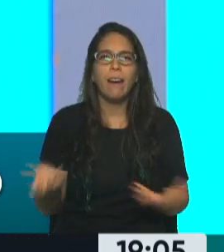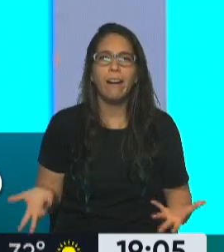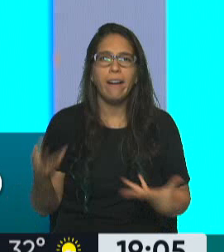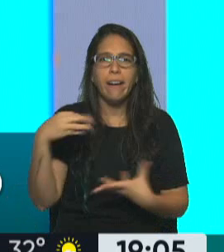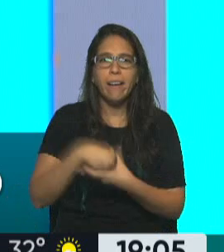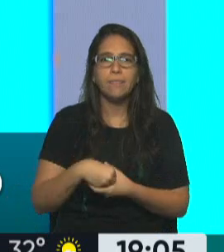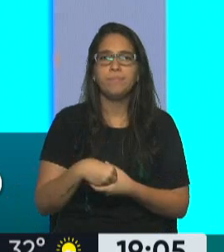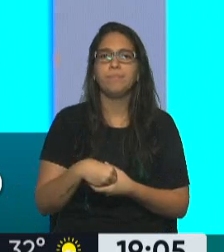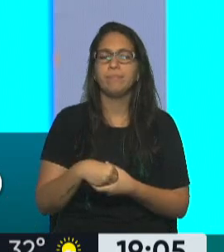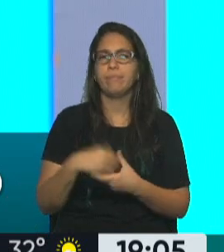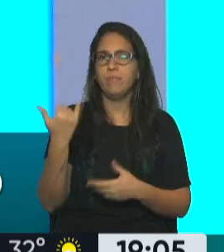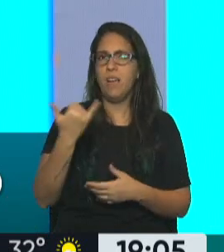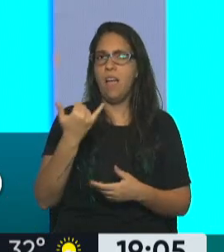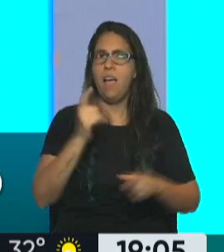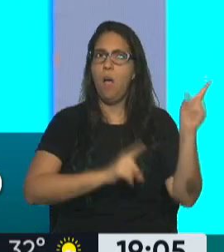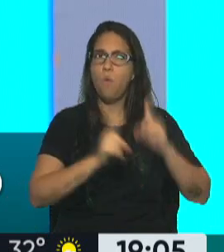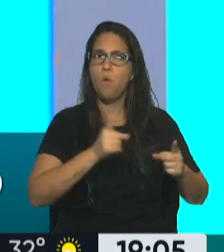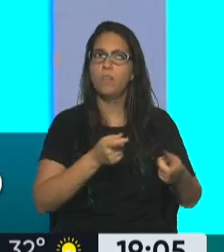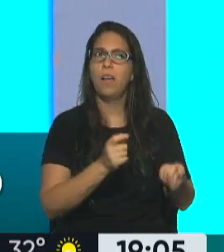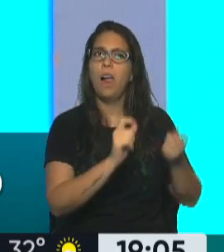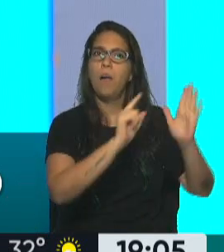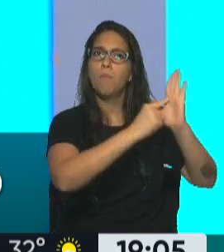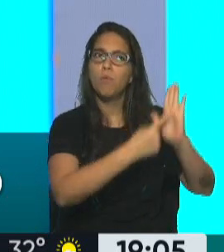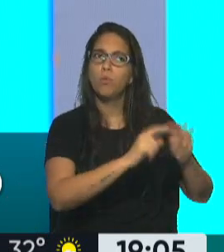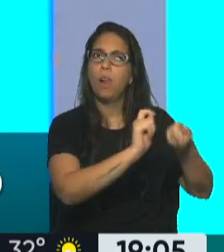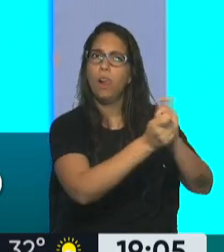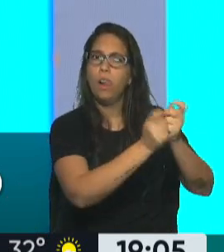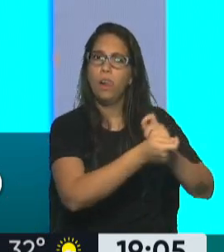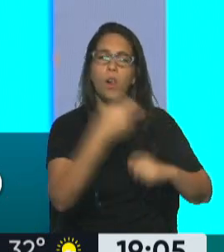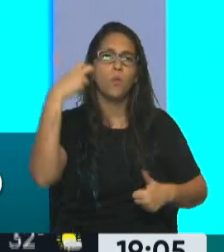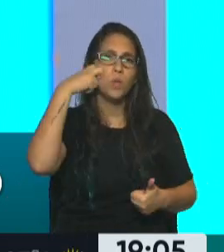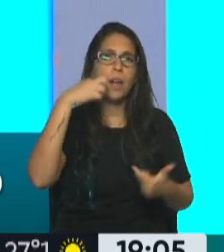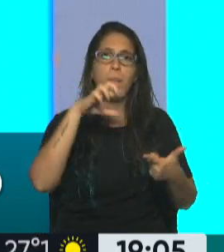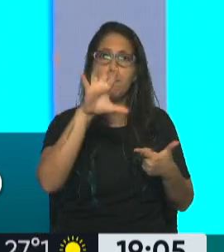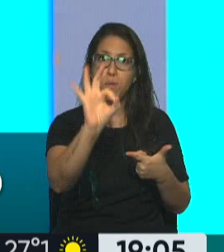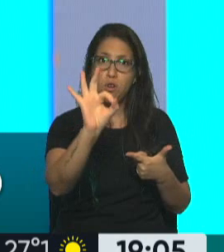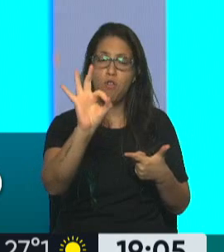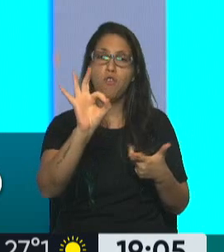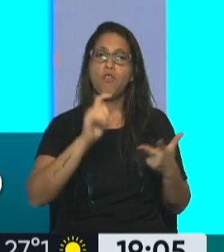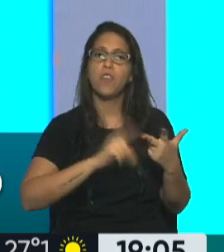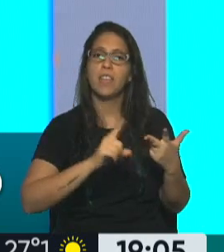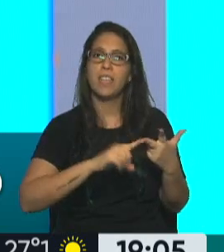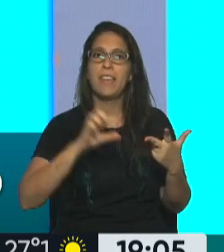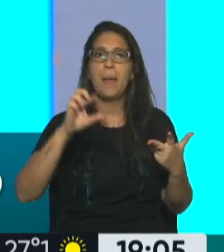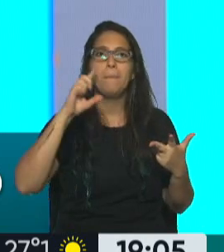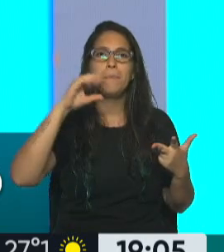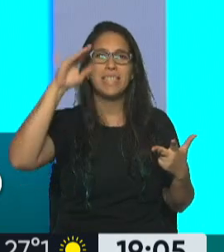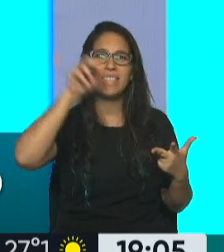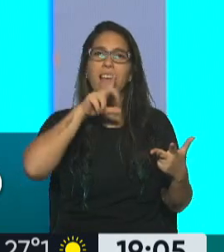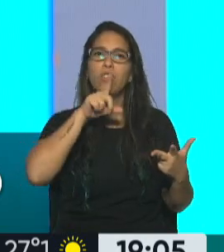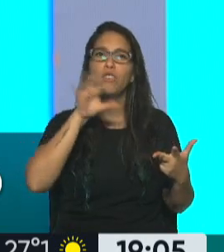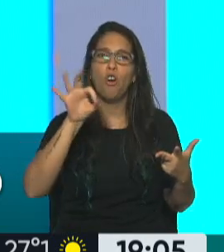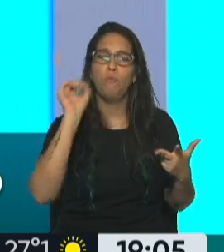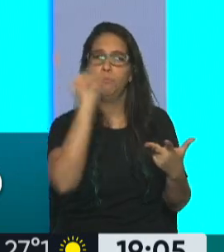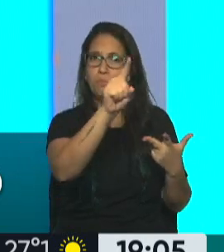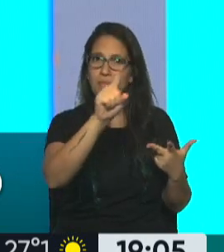diferenciar los que están negociando los cambios que son ucr pro y la fuerza de picheto esta esta